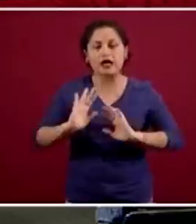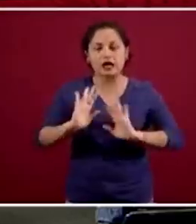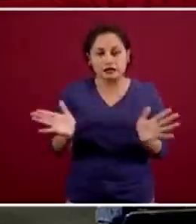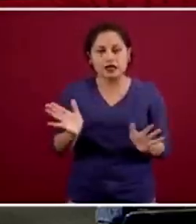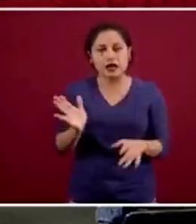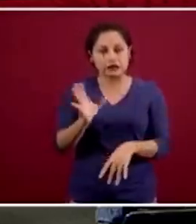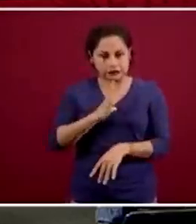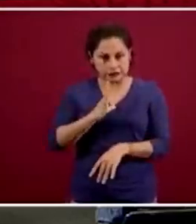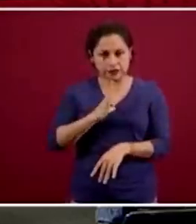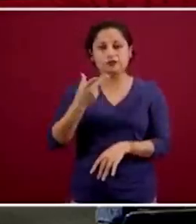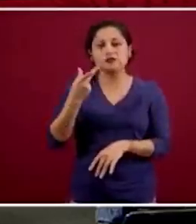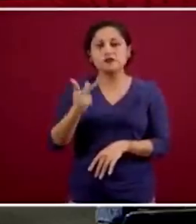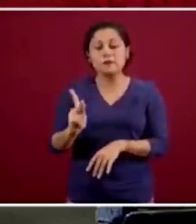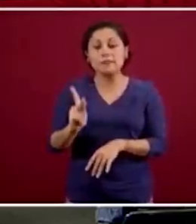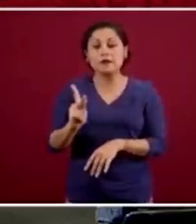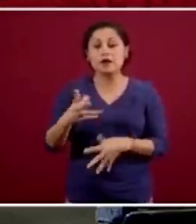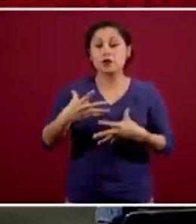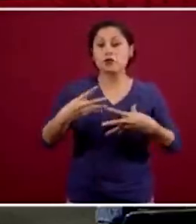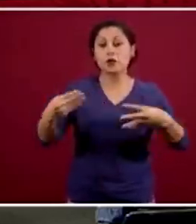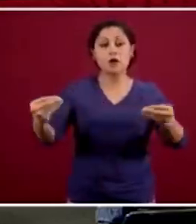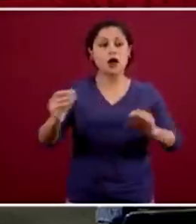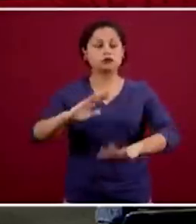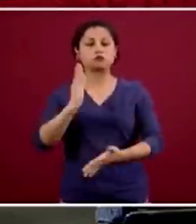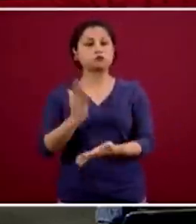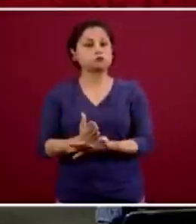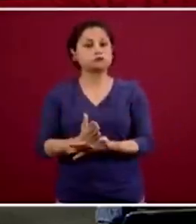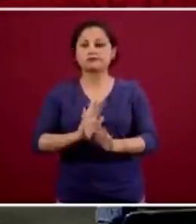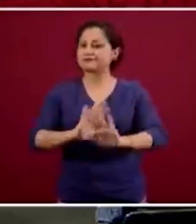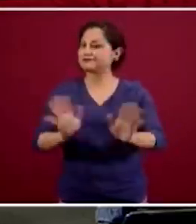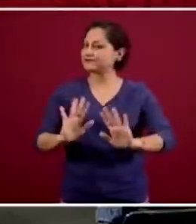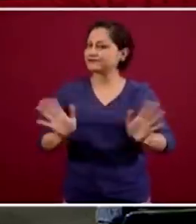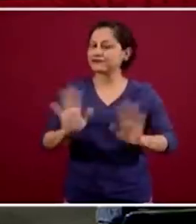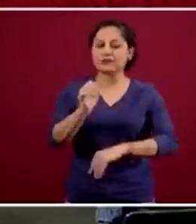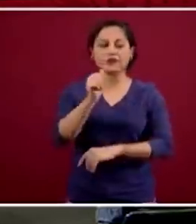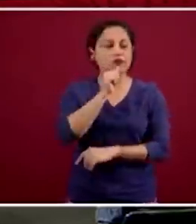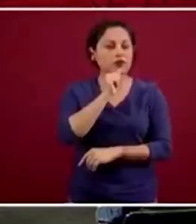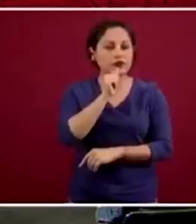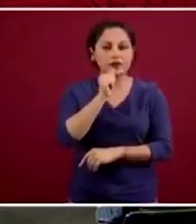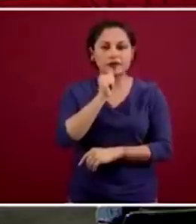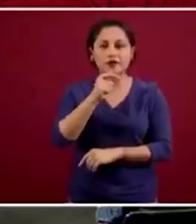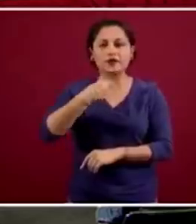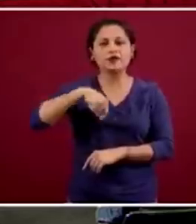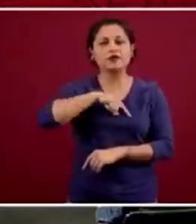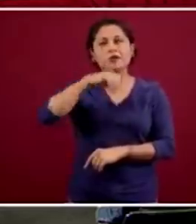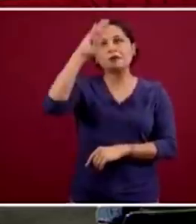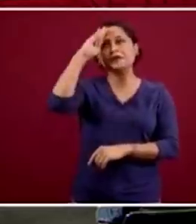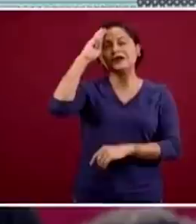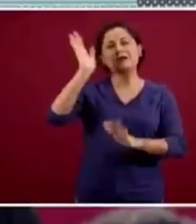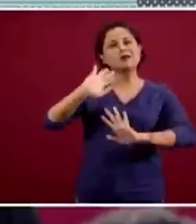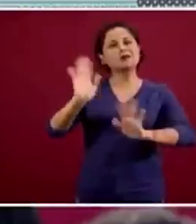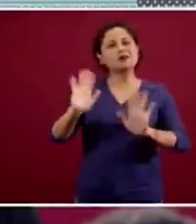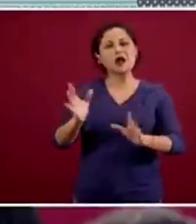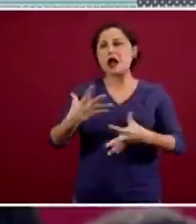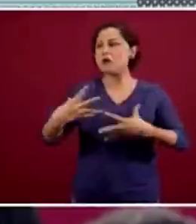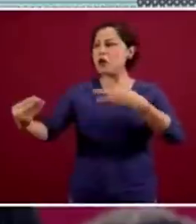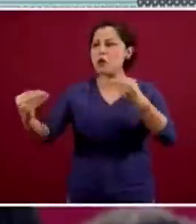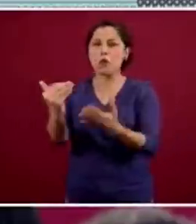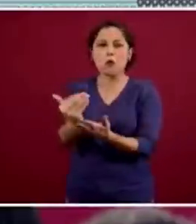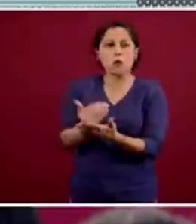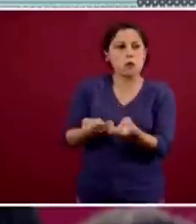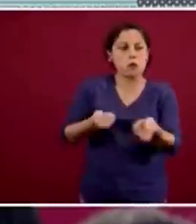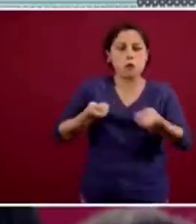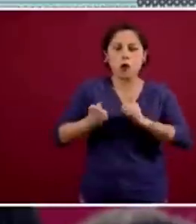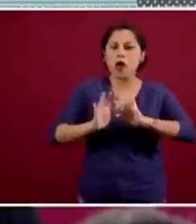hay que confundirnos pensando con que la epidemia ya se acabó ya podemos volver a las actividades normales no no